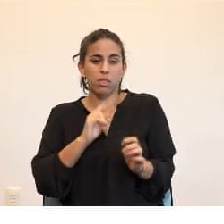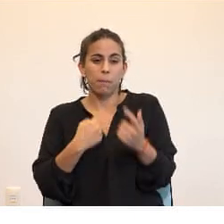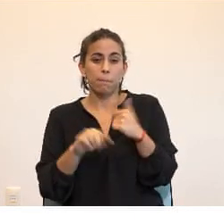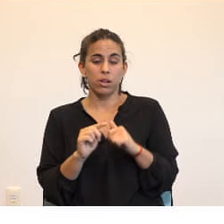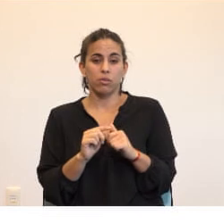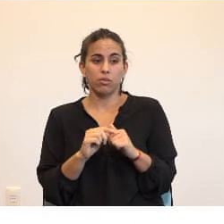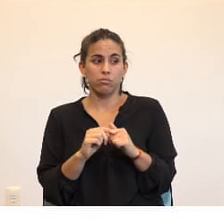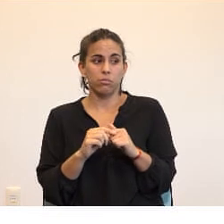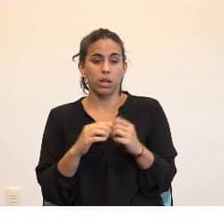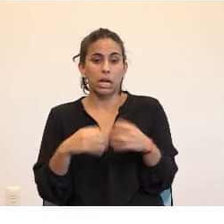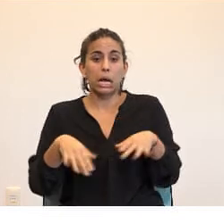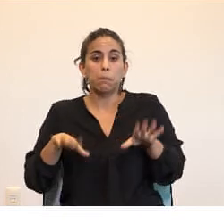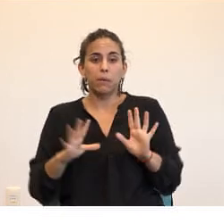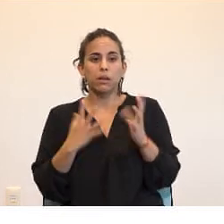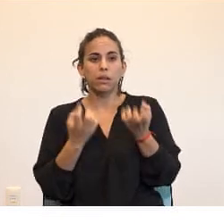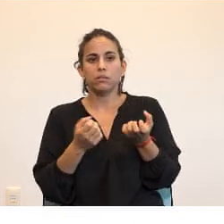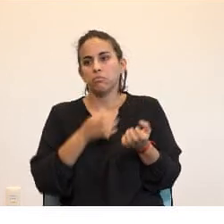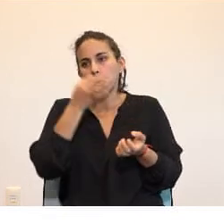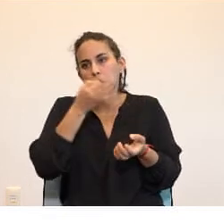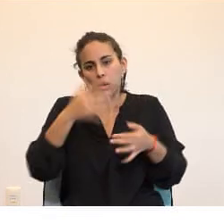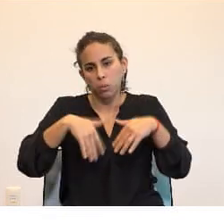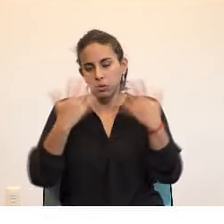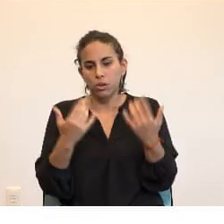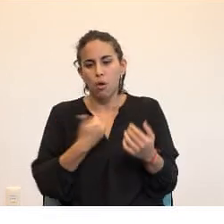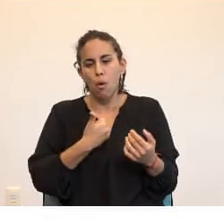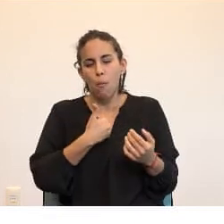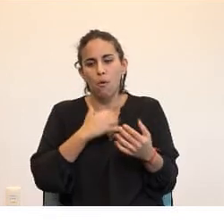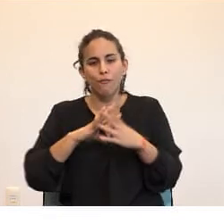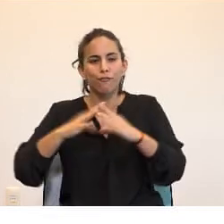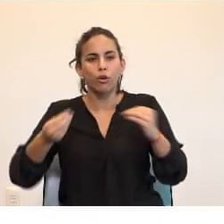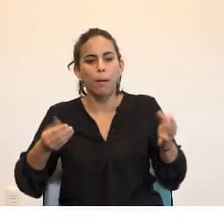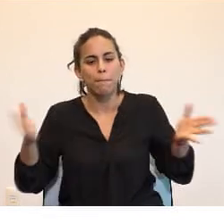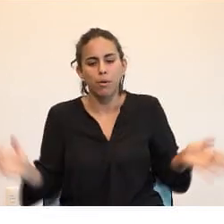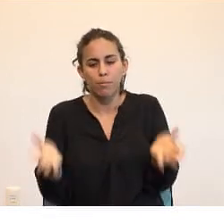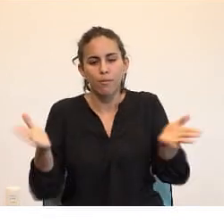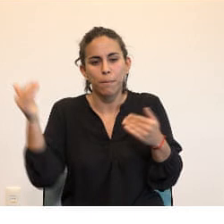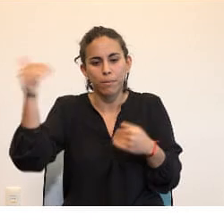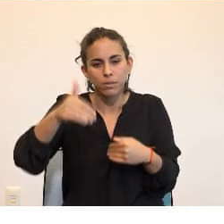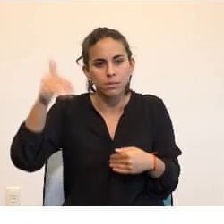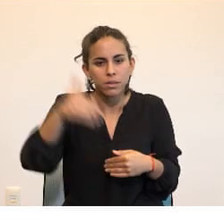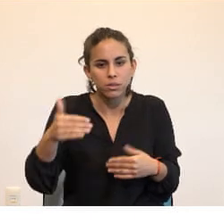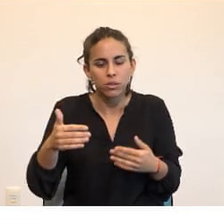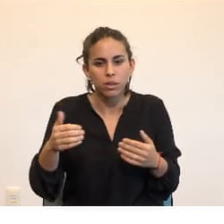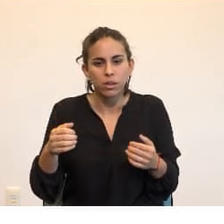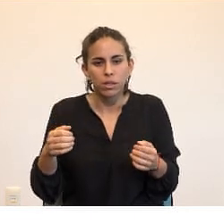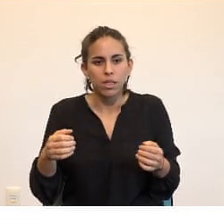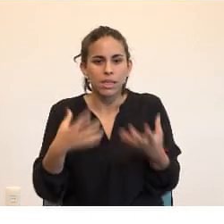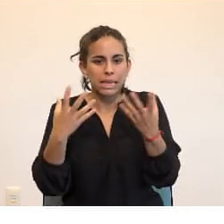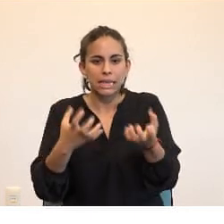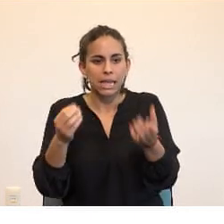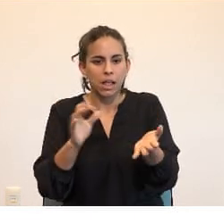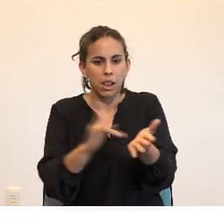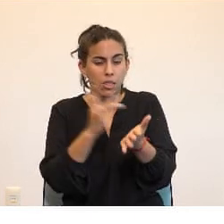tal vez quieres hacer algún comentario. ¿Cómo o de qué formas podemos promover participación con sentido en los medios